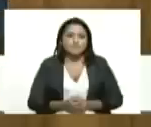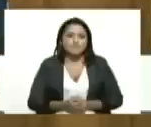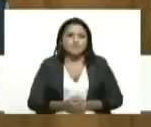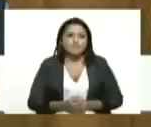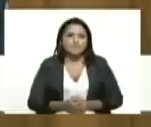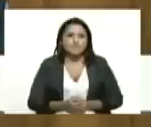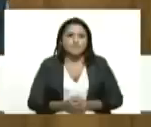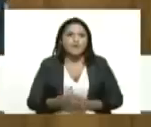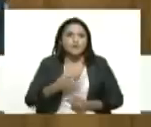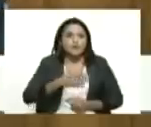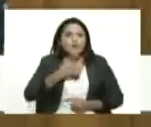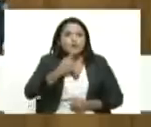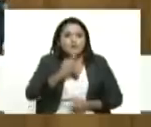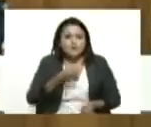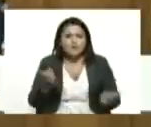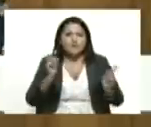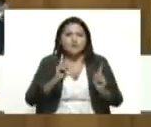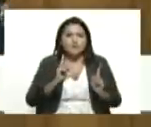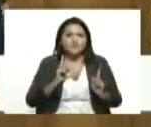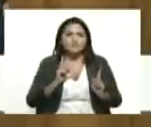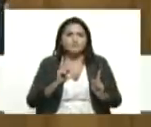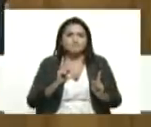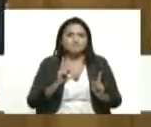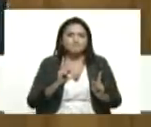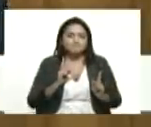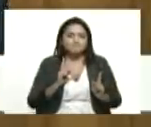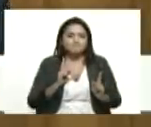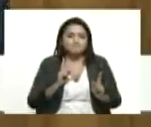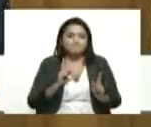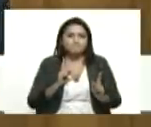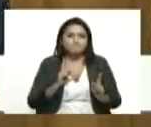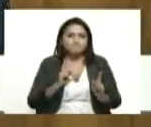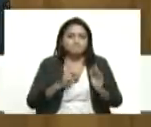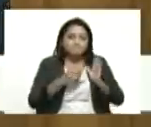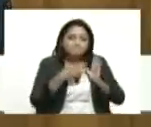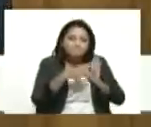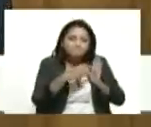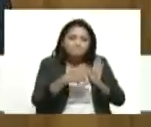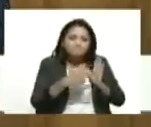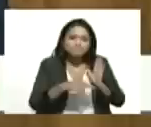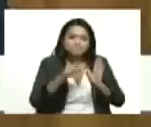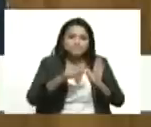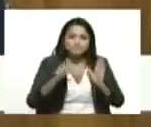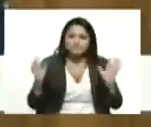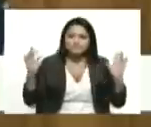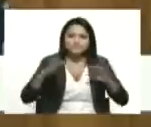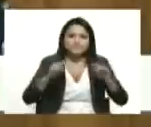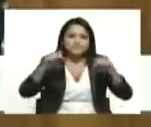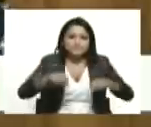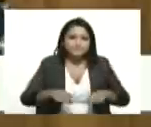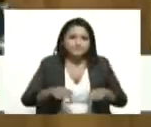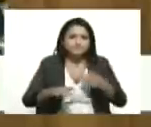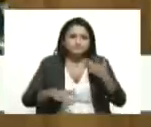Comenzando dije, voy a leer los asistentes a este acto. Ojalá no tengamos que